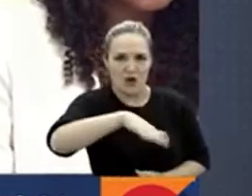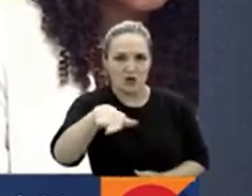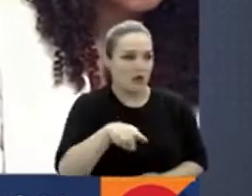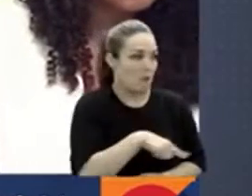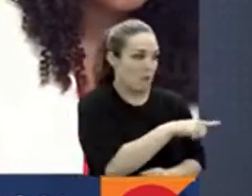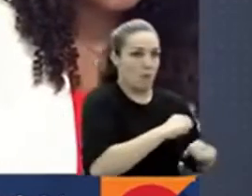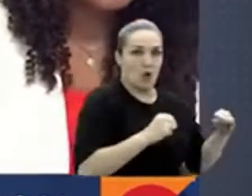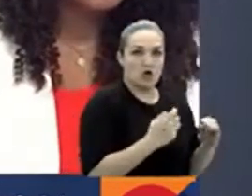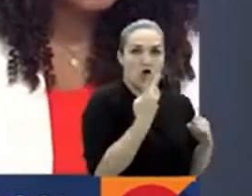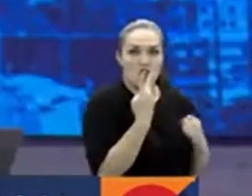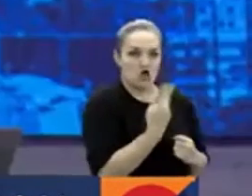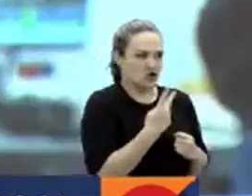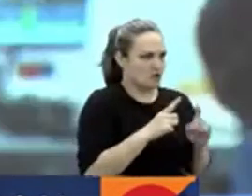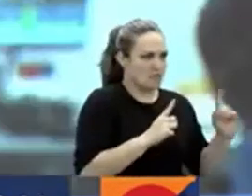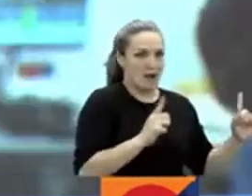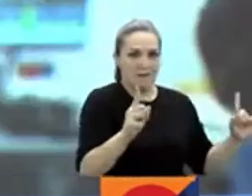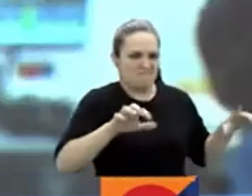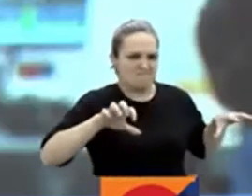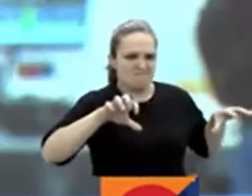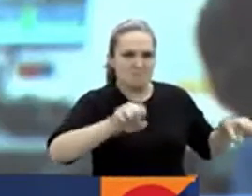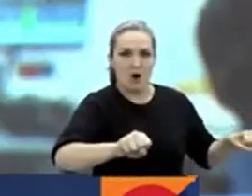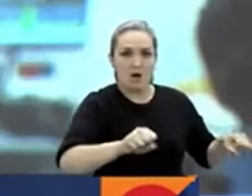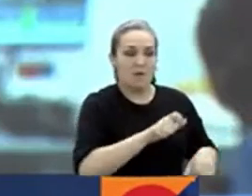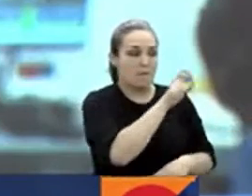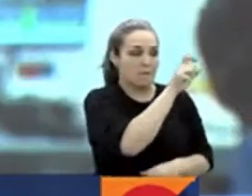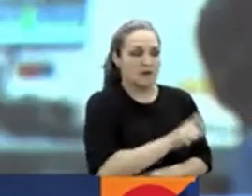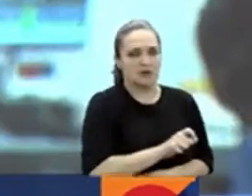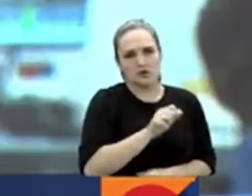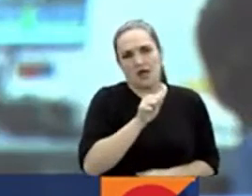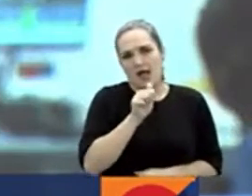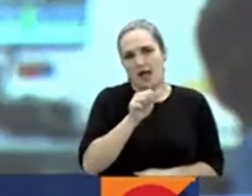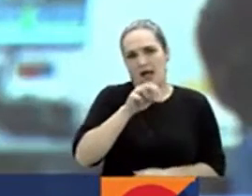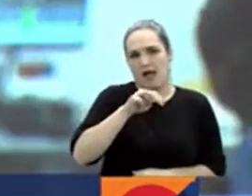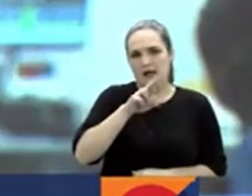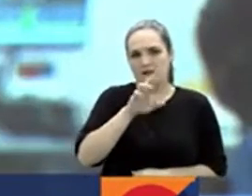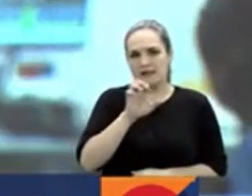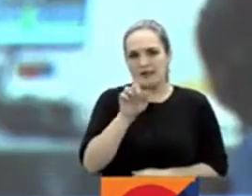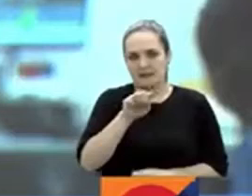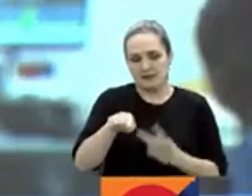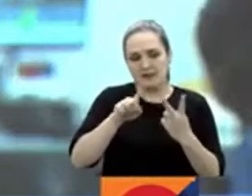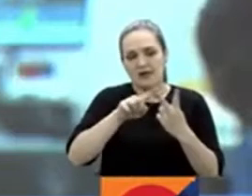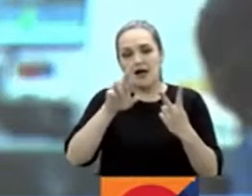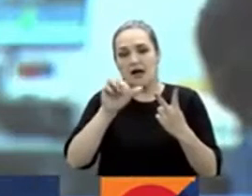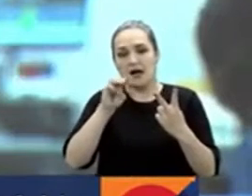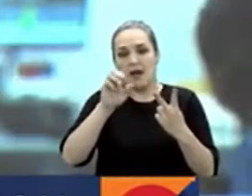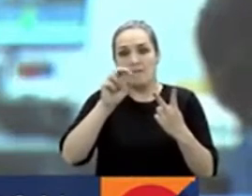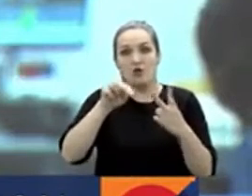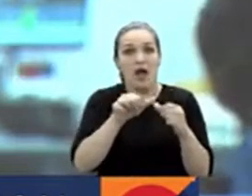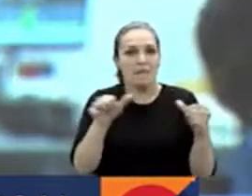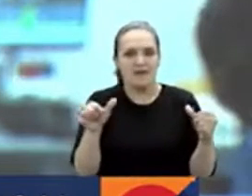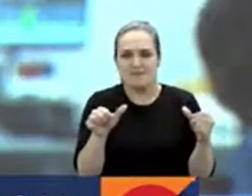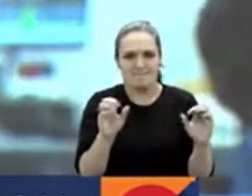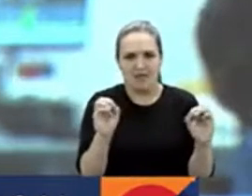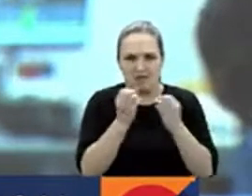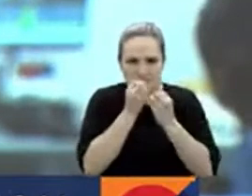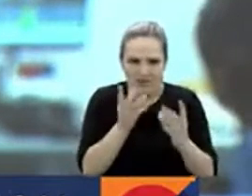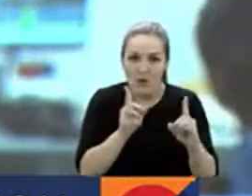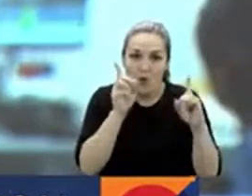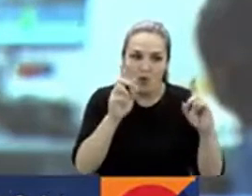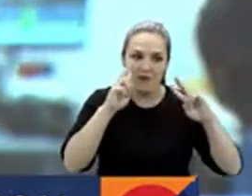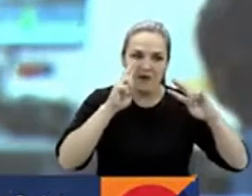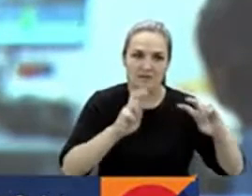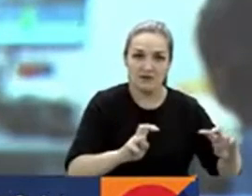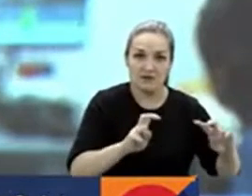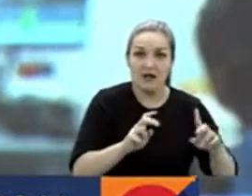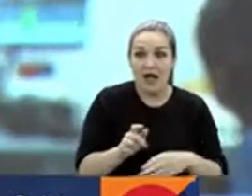los que capturaron a 2 hombres identificados como Andrés y Ramón. Sus apellidos no fueron revelados para no alterar la investigación y según el abogado de